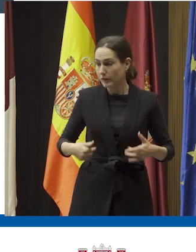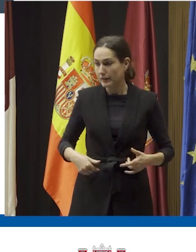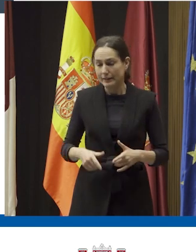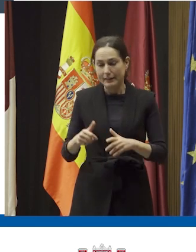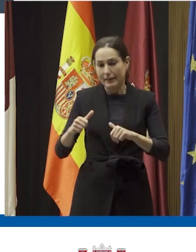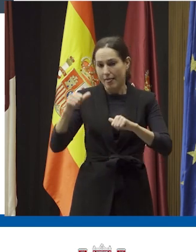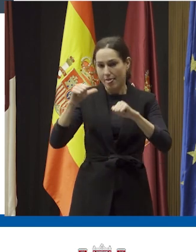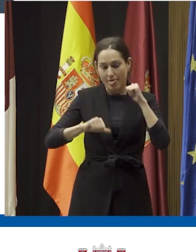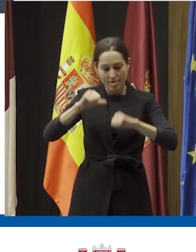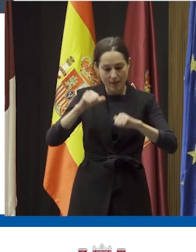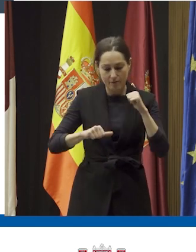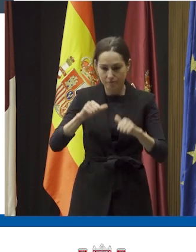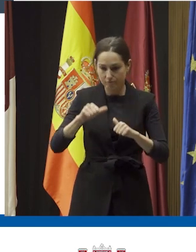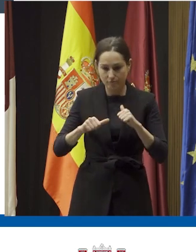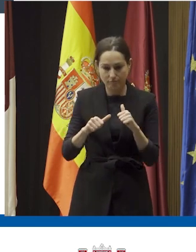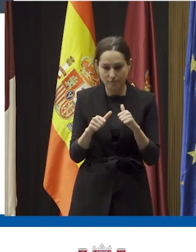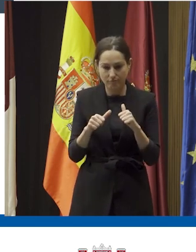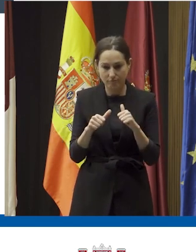tenido 3